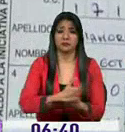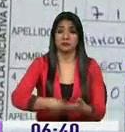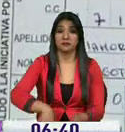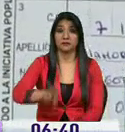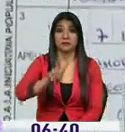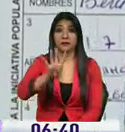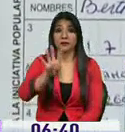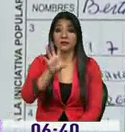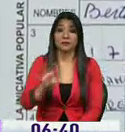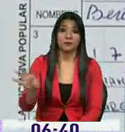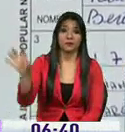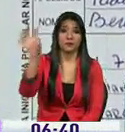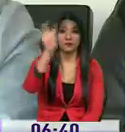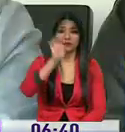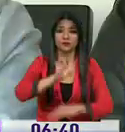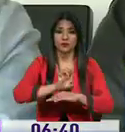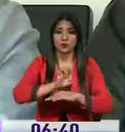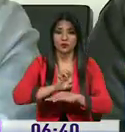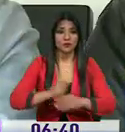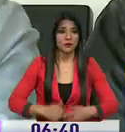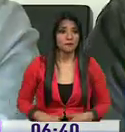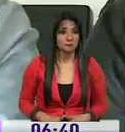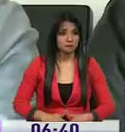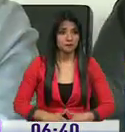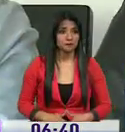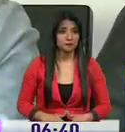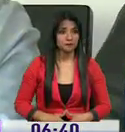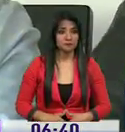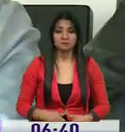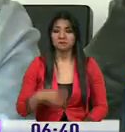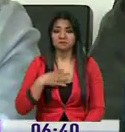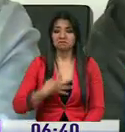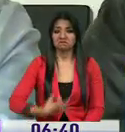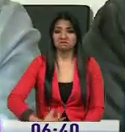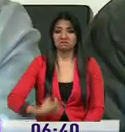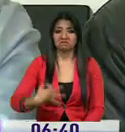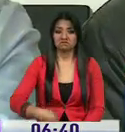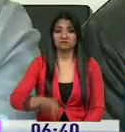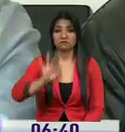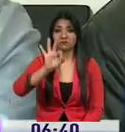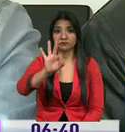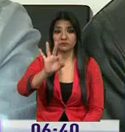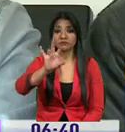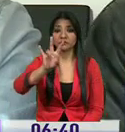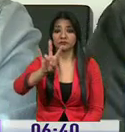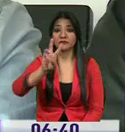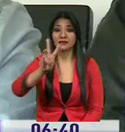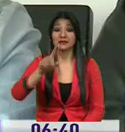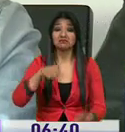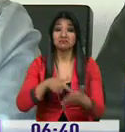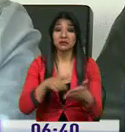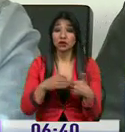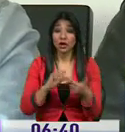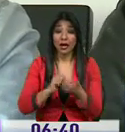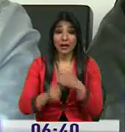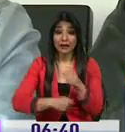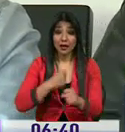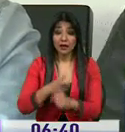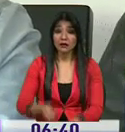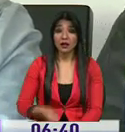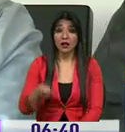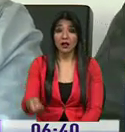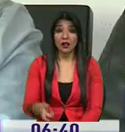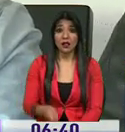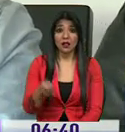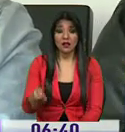24 provincias del país. O sea, no es justo que 976 mil dólares anuales vayan destinados a